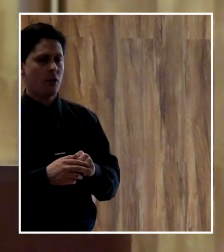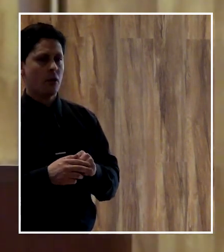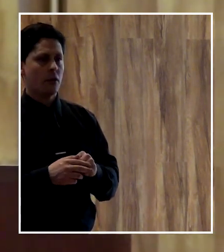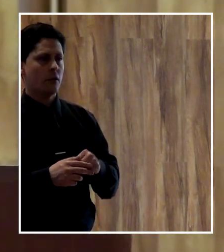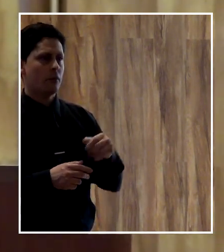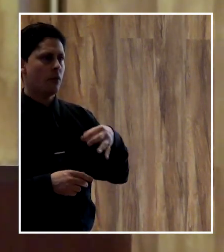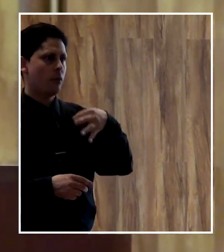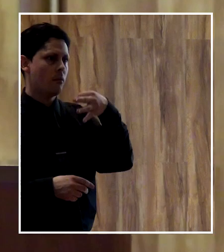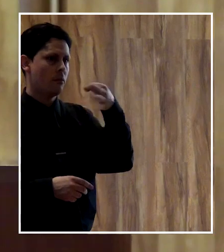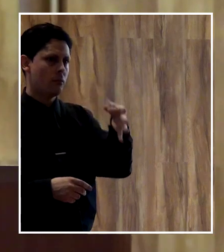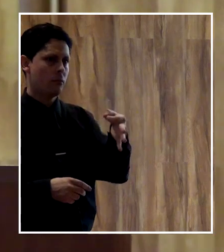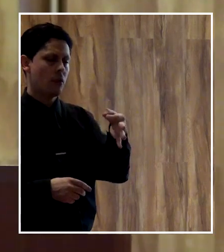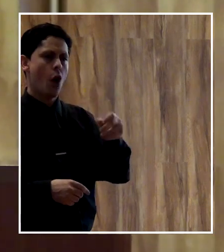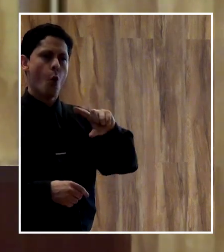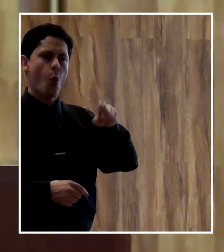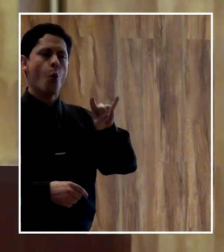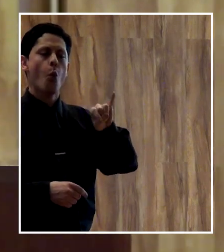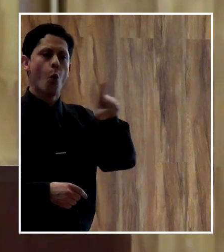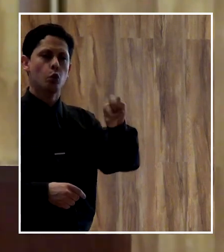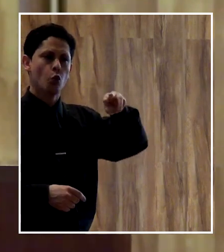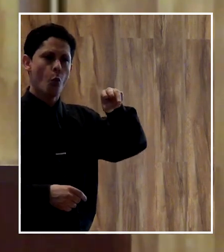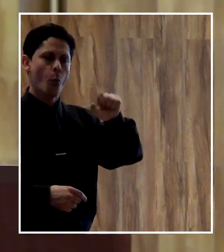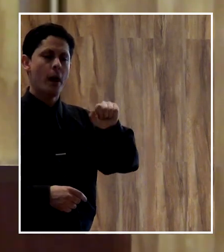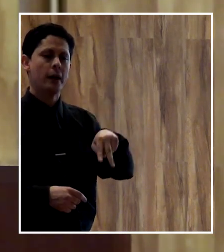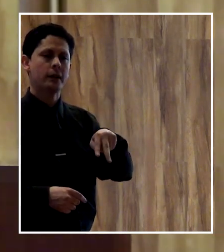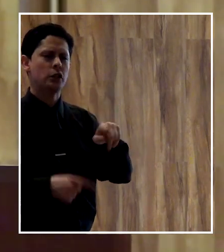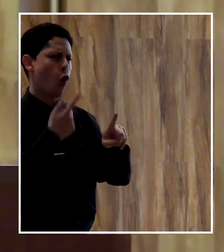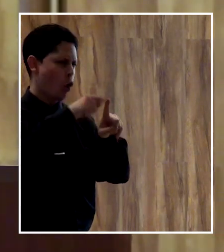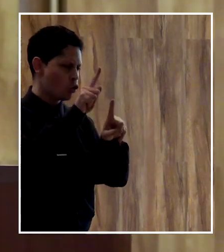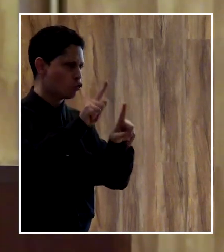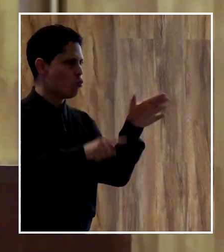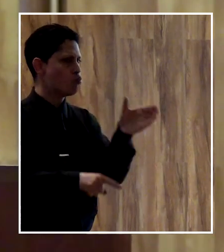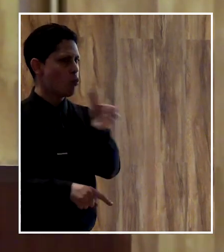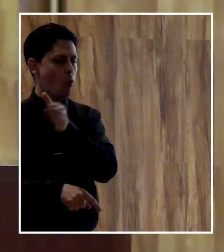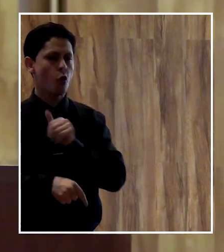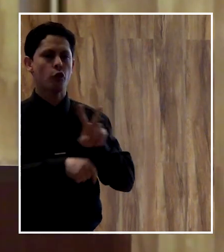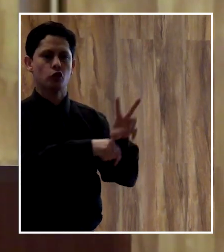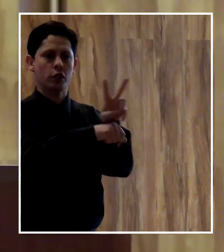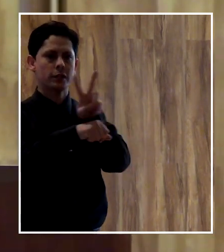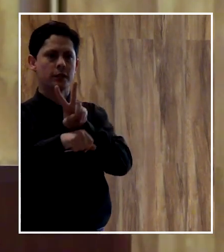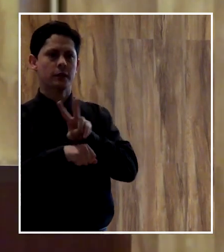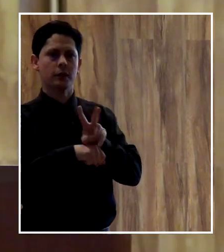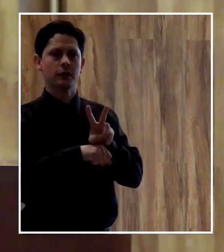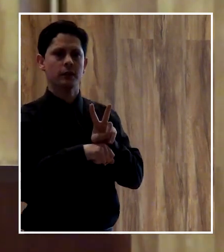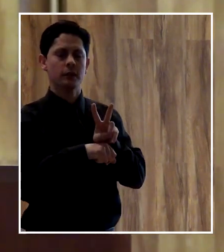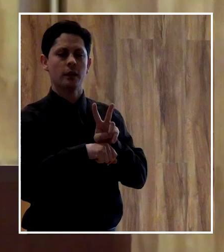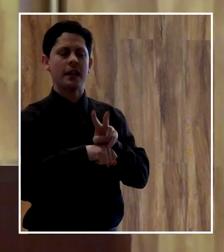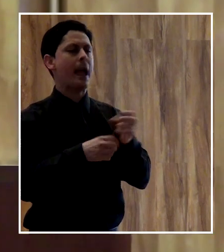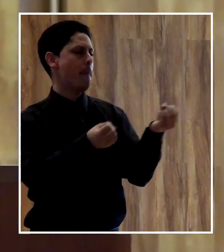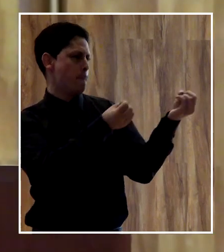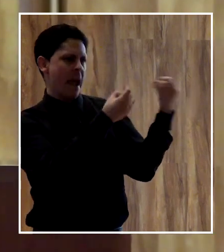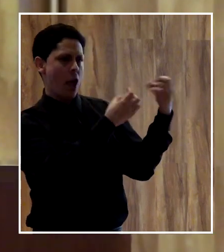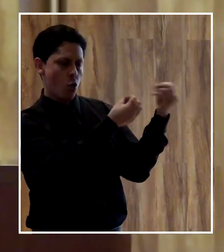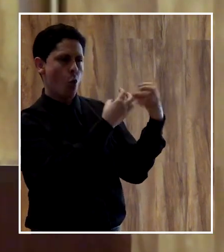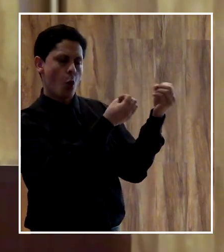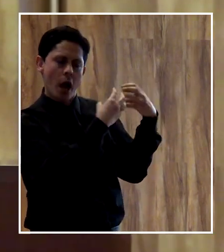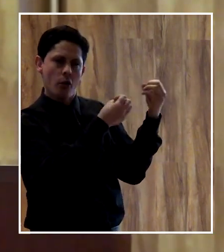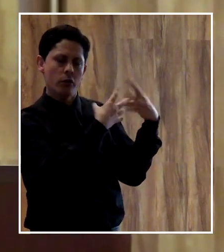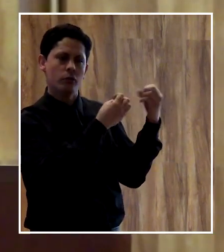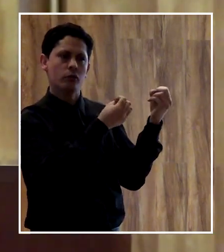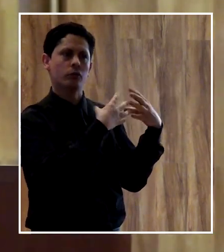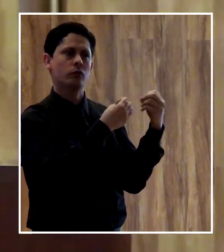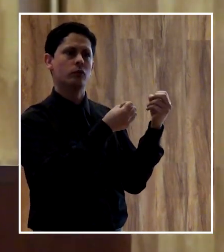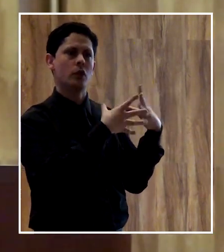menciono a doña Viola Soto Guzmán y a una serie de otros profesores que me